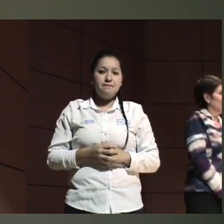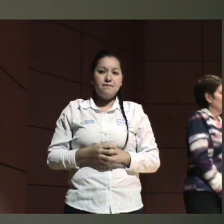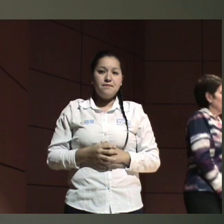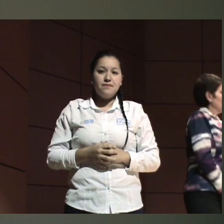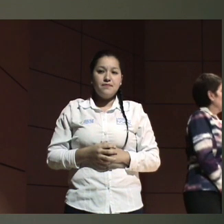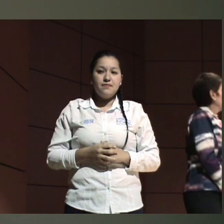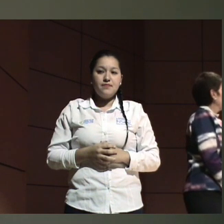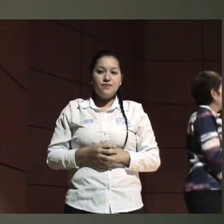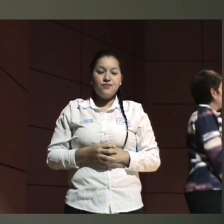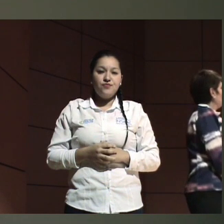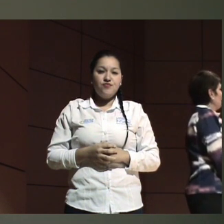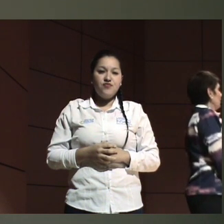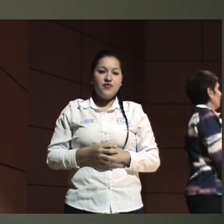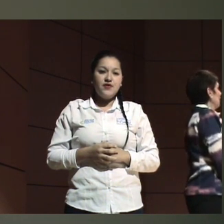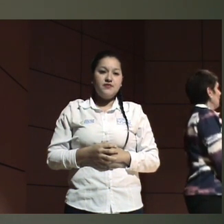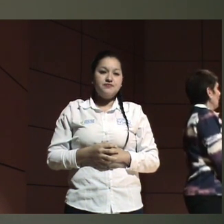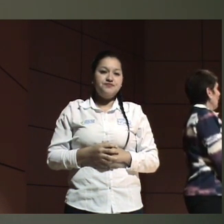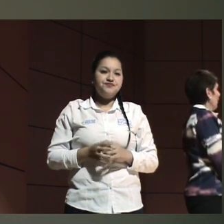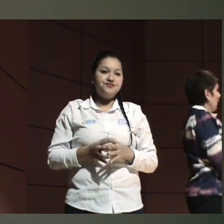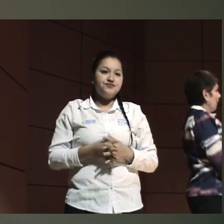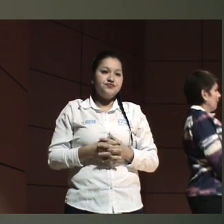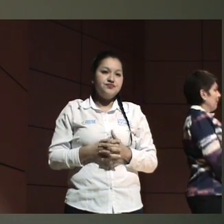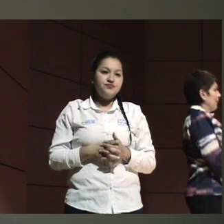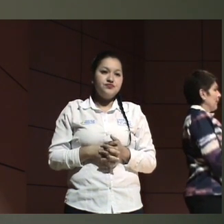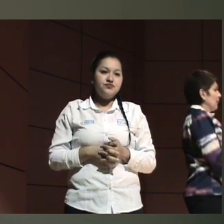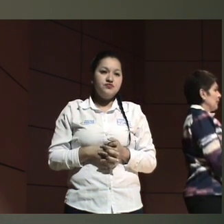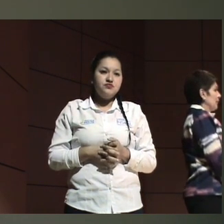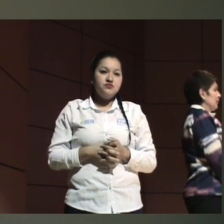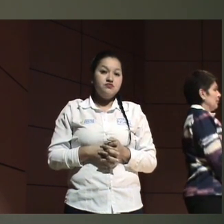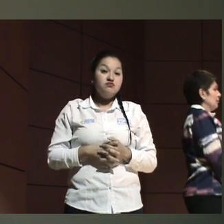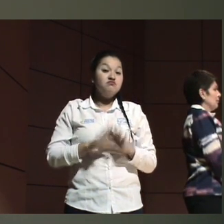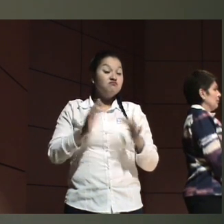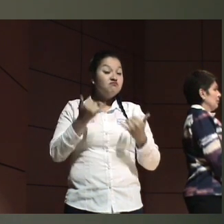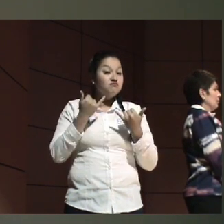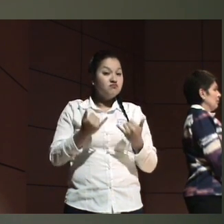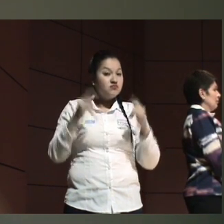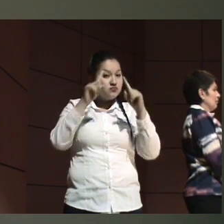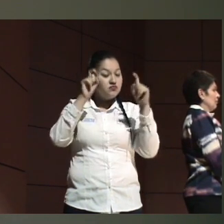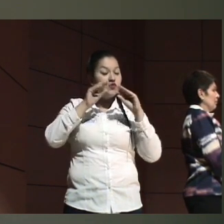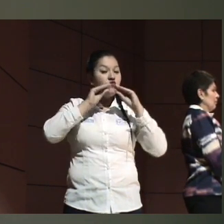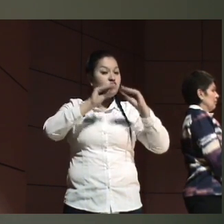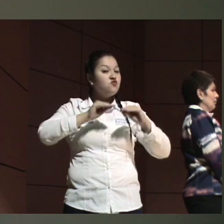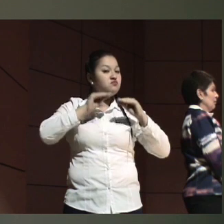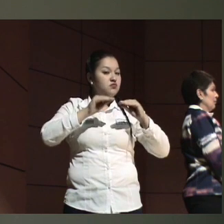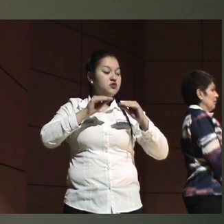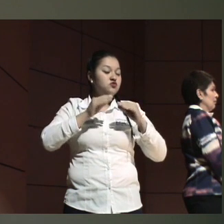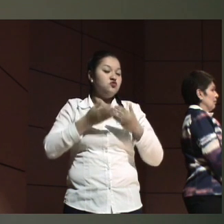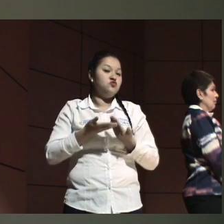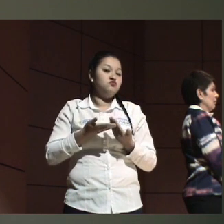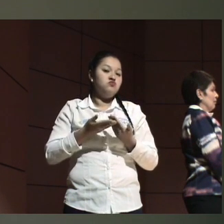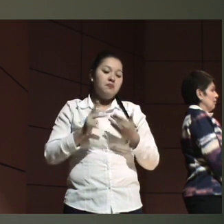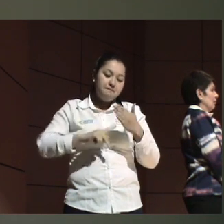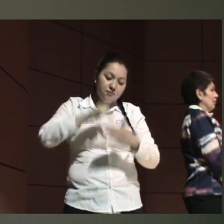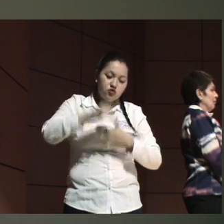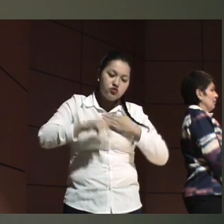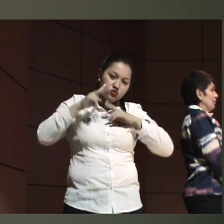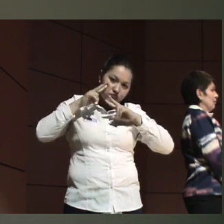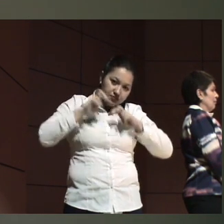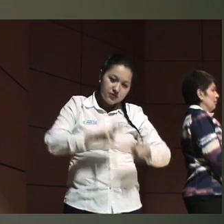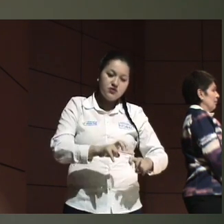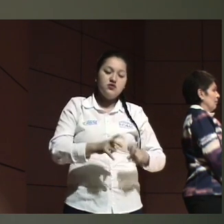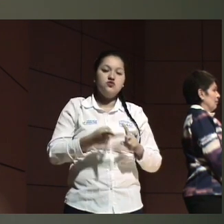eso lo que los retos que tenemos digamos en materia de formación en materia de capacitación y también los proyectos de investigación